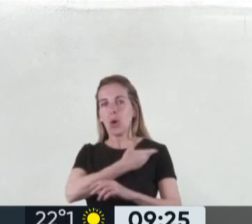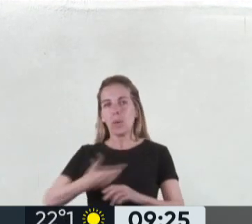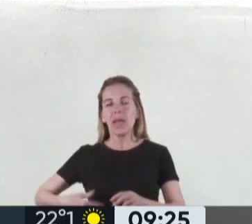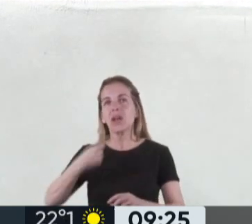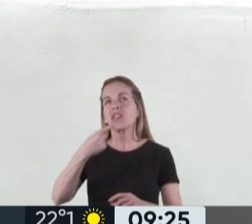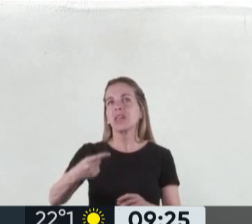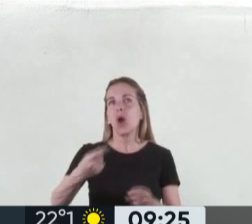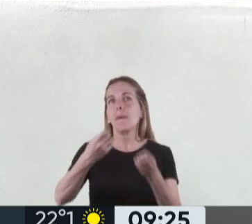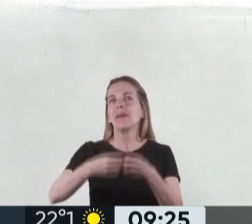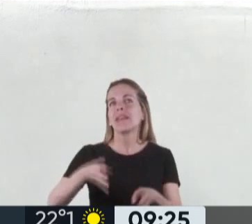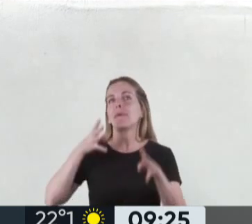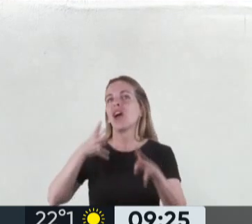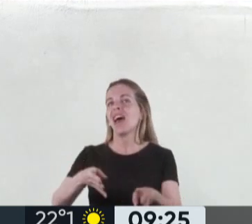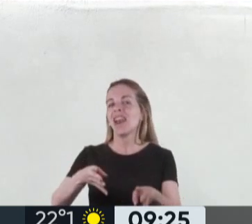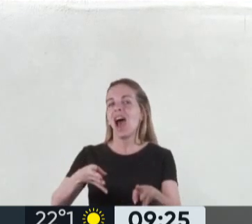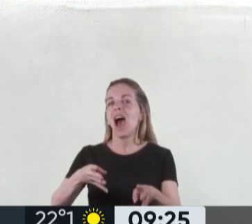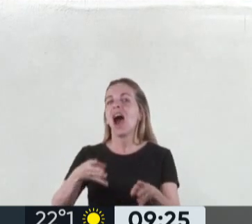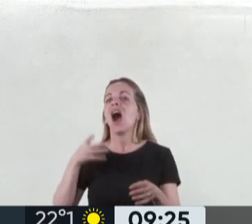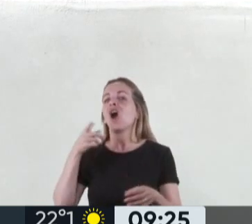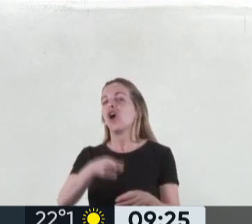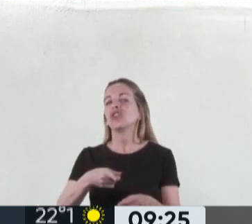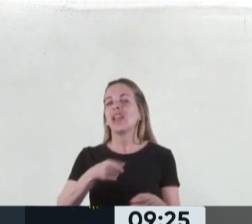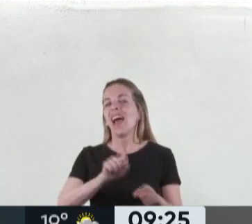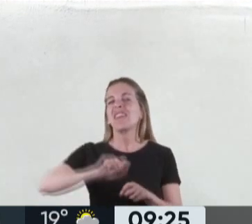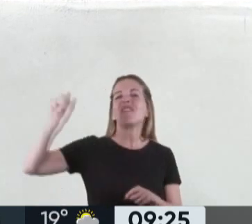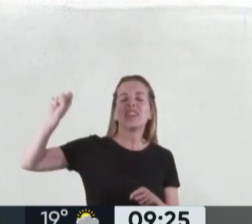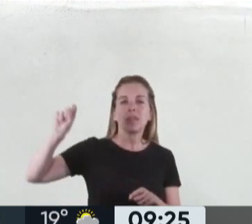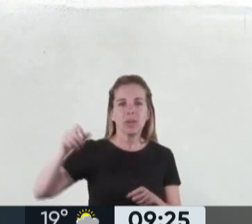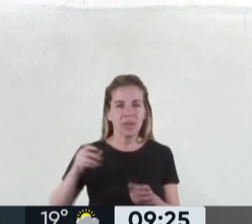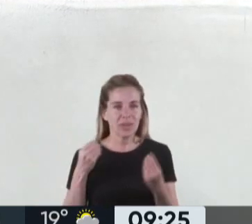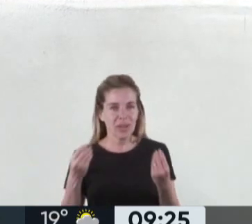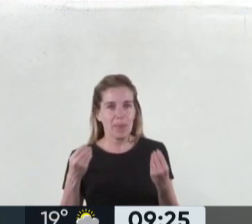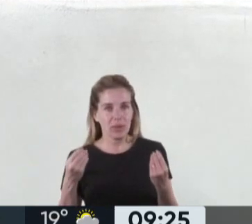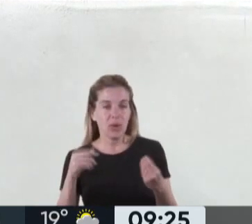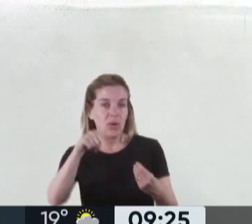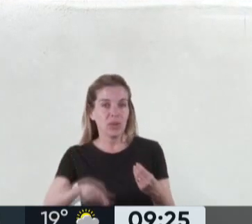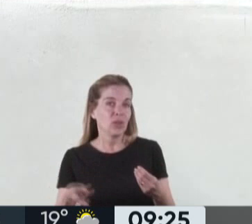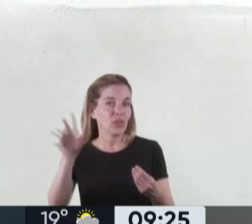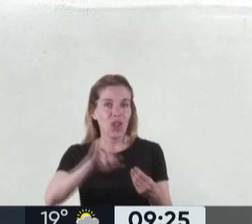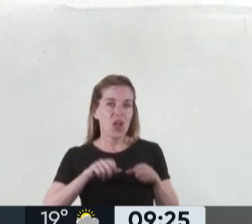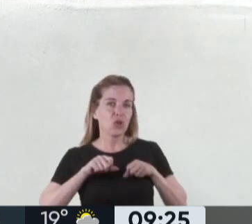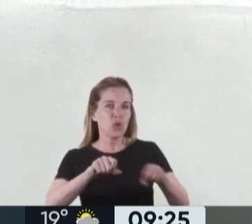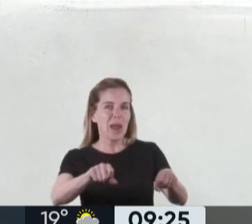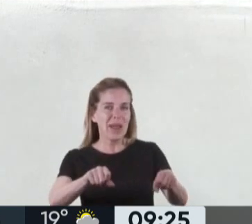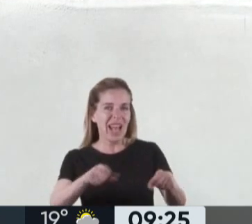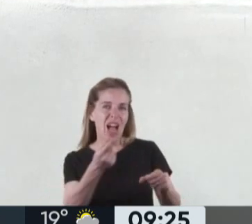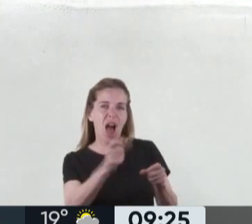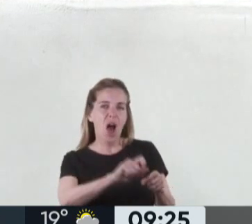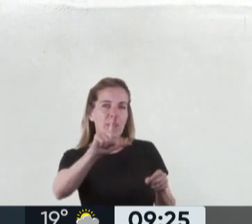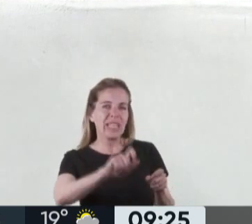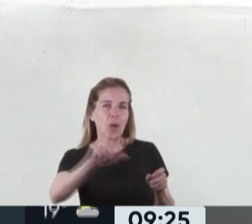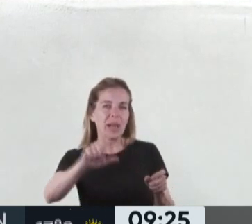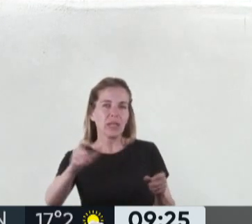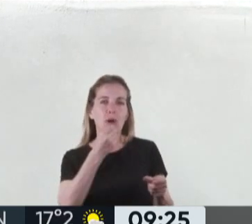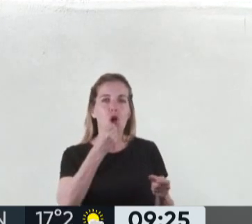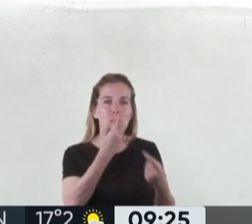había dicho y se remarca todos los días, o sea, en los supermercados, esto específicamente en el sector de los alimentos se evidencia, y se